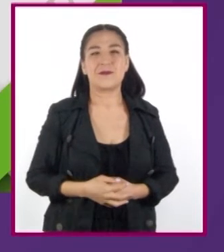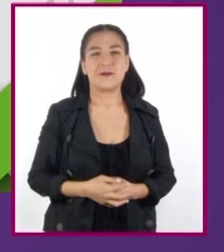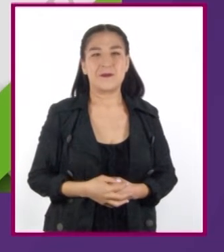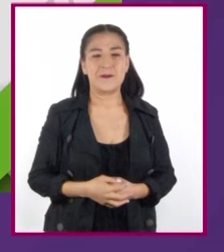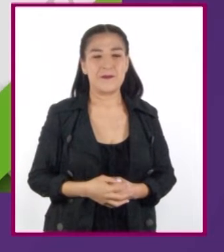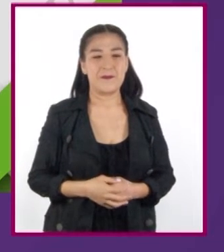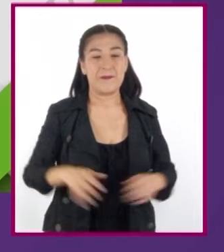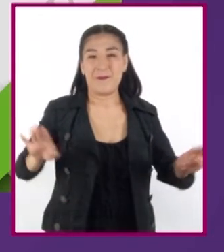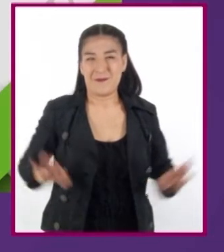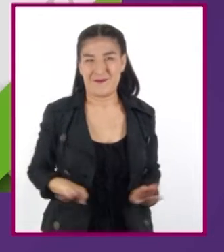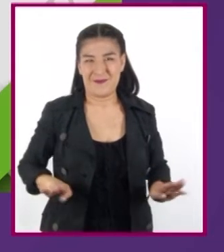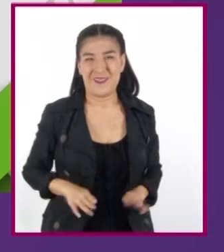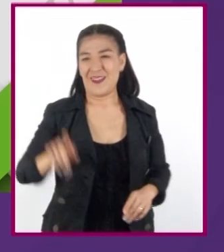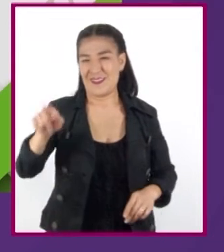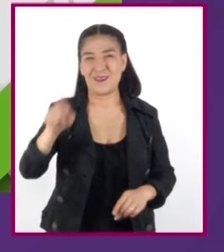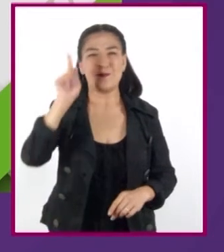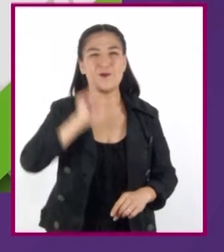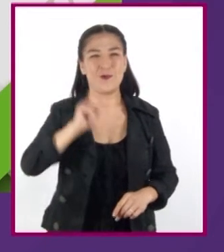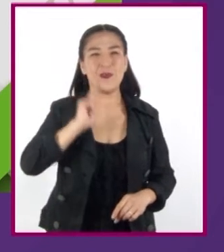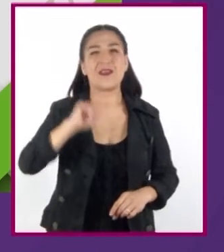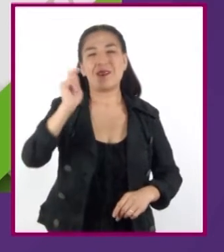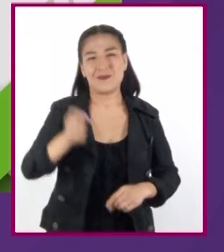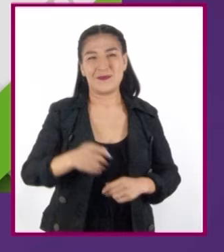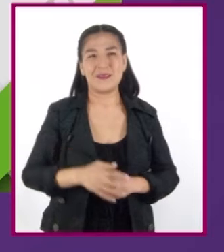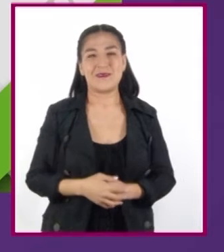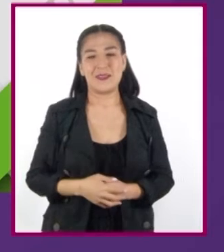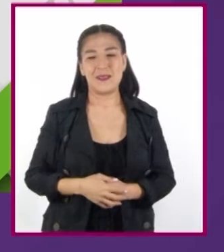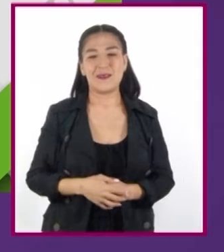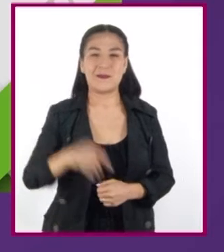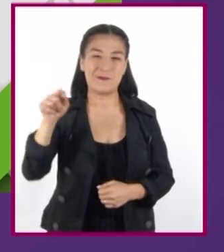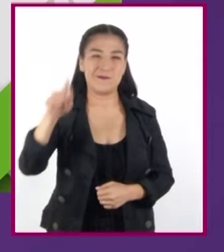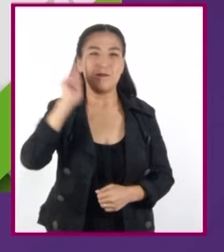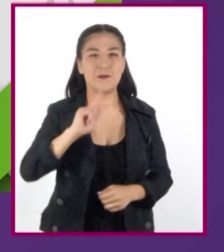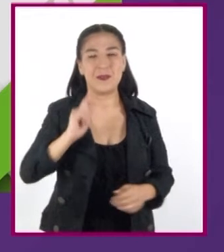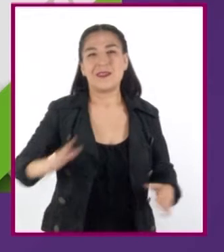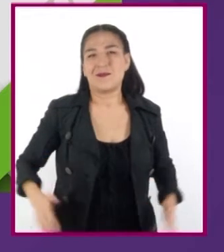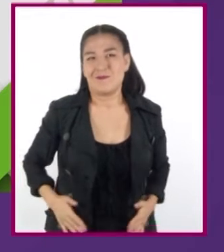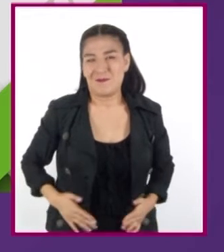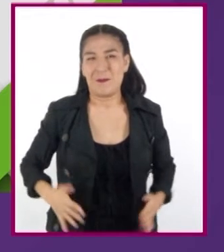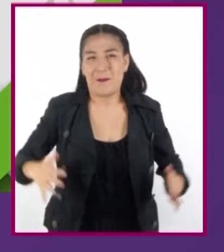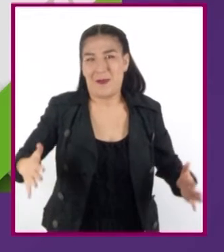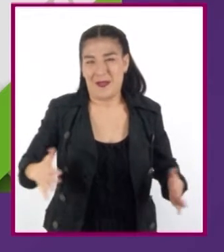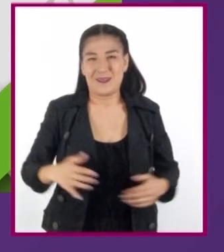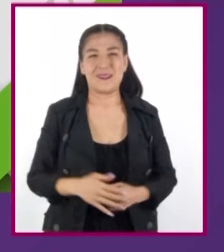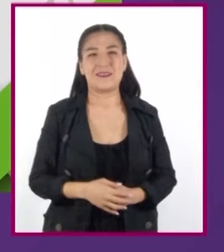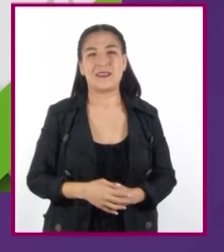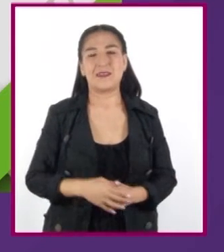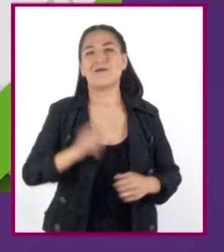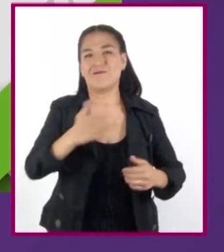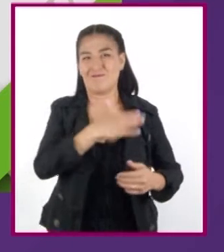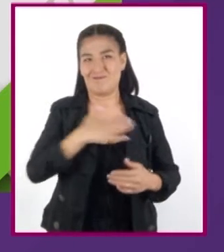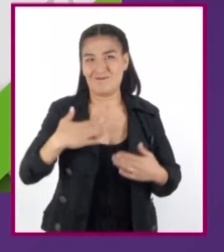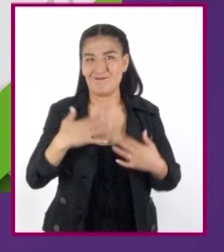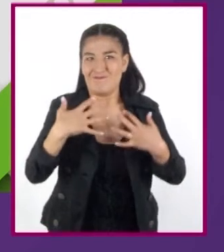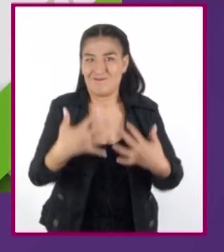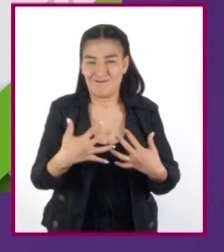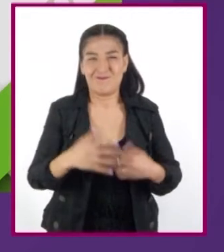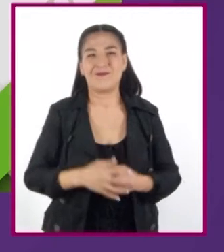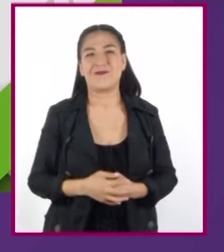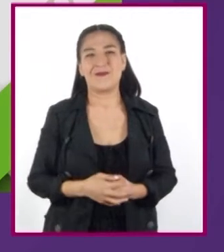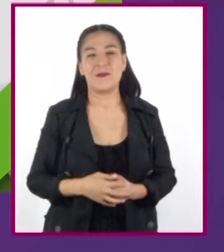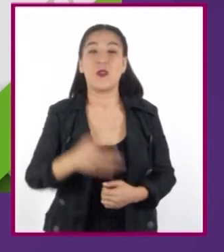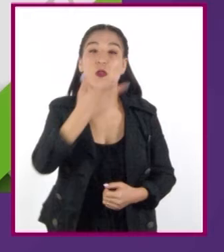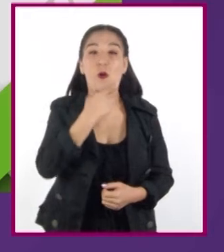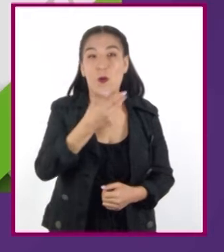Una característica de las mujeres pues sería que ellas tienen las caderas más anchas, tienen busto, y de